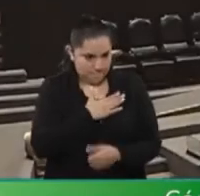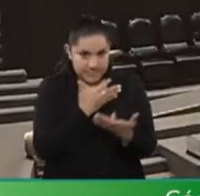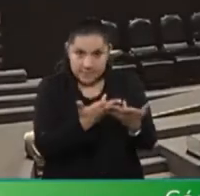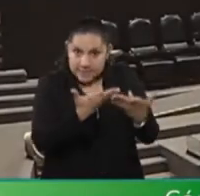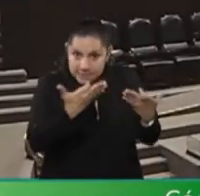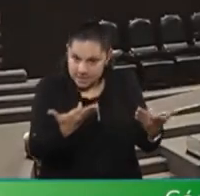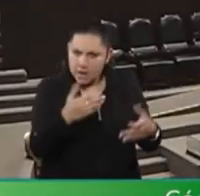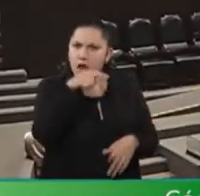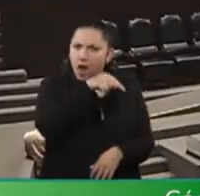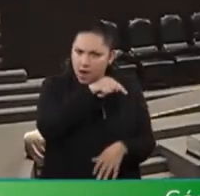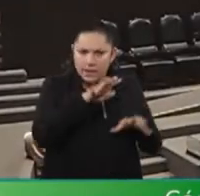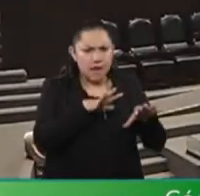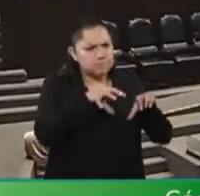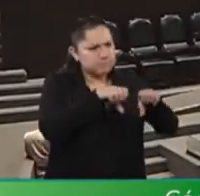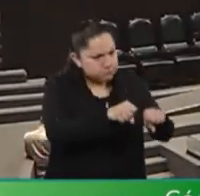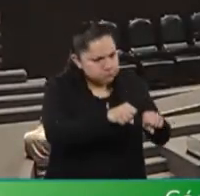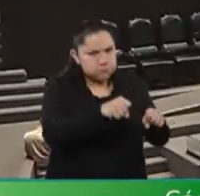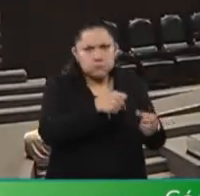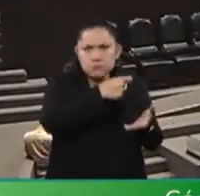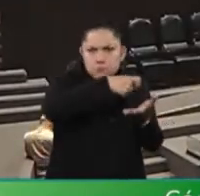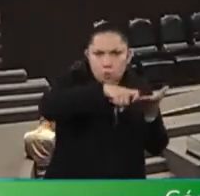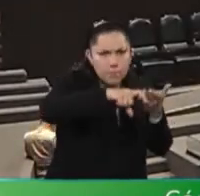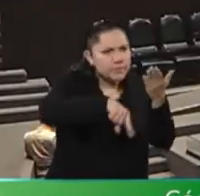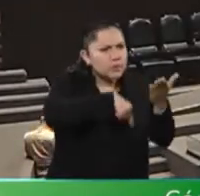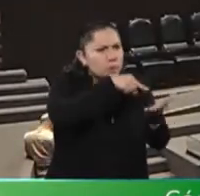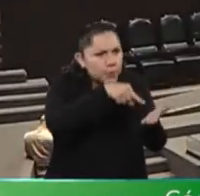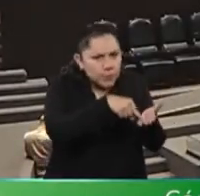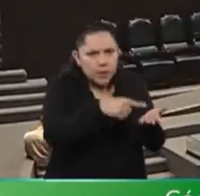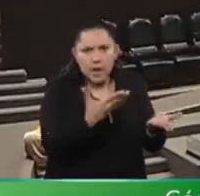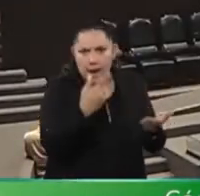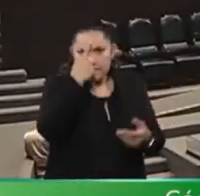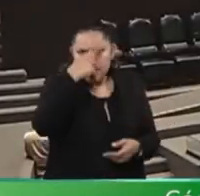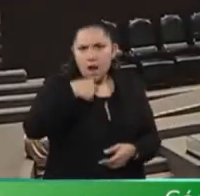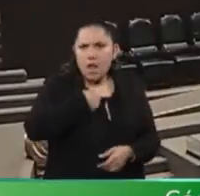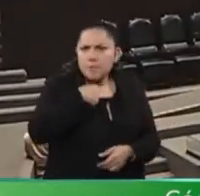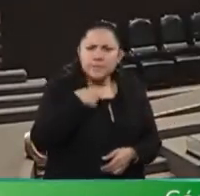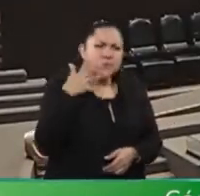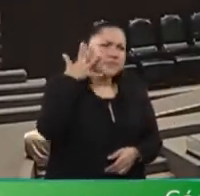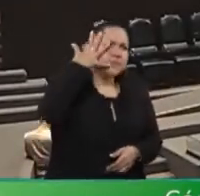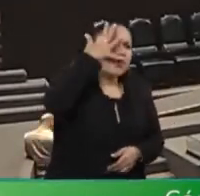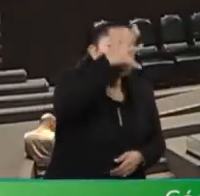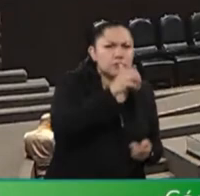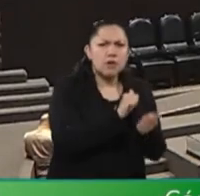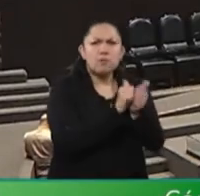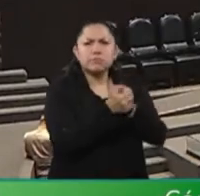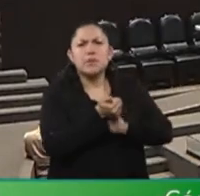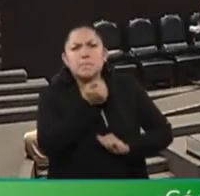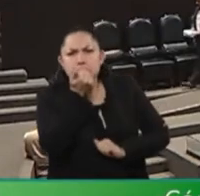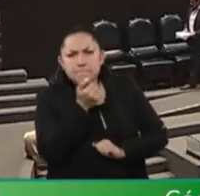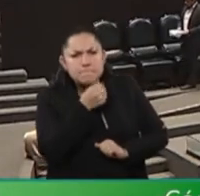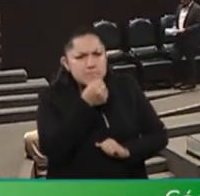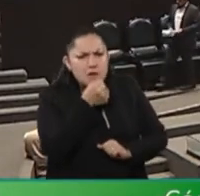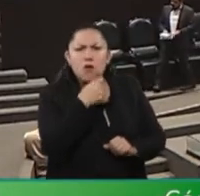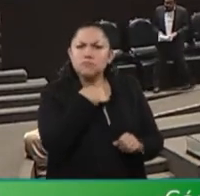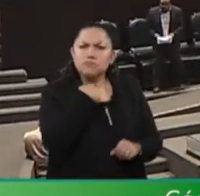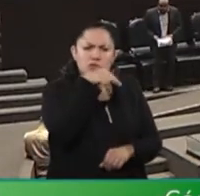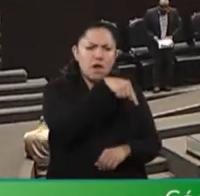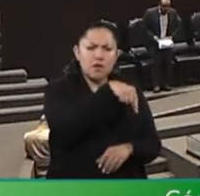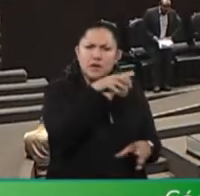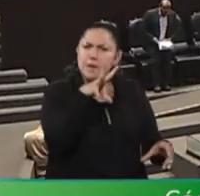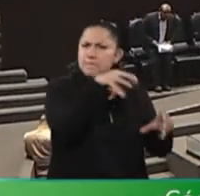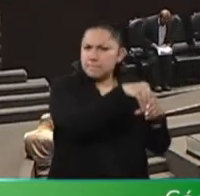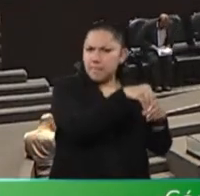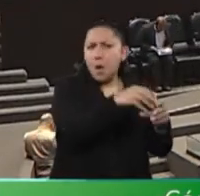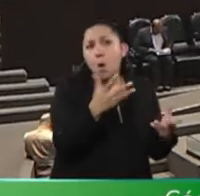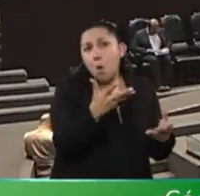tener un lugar digno donde pasar su vejez de igual manera quienes adquieran una vivienda saben que podrán heredar un patrimonio a